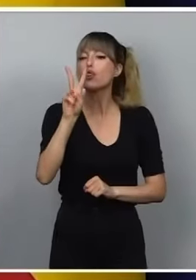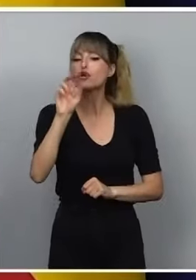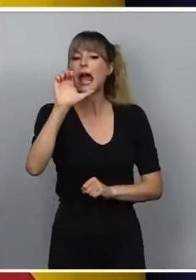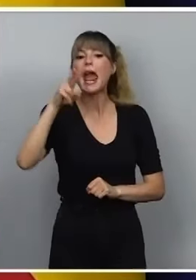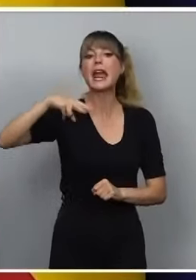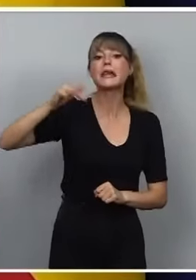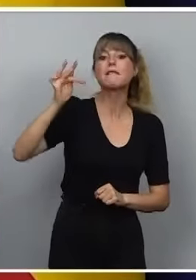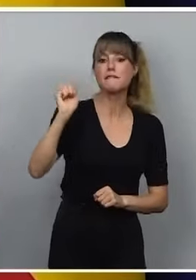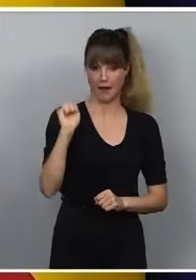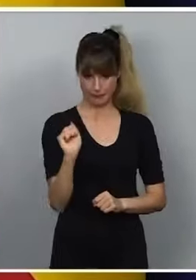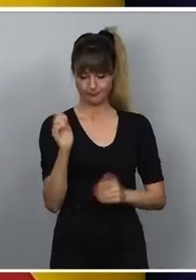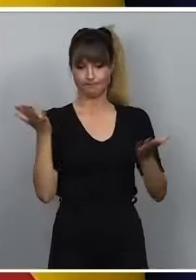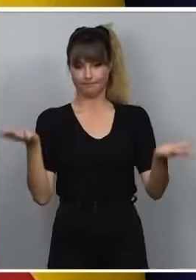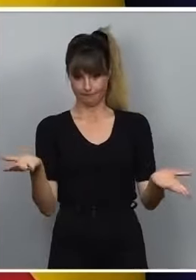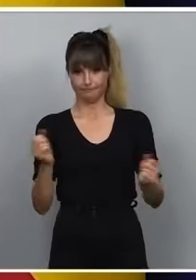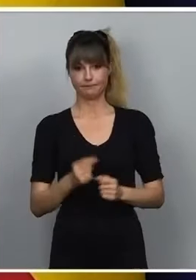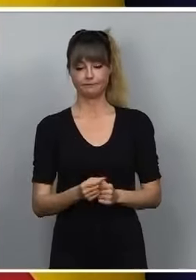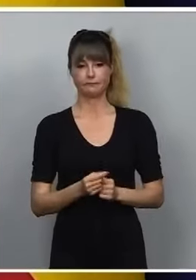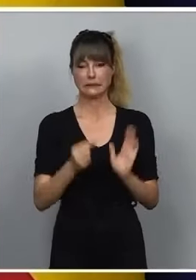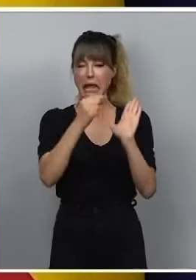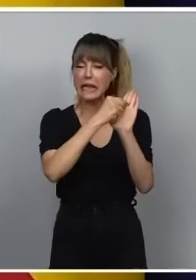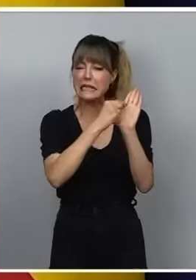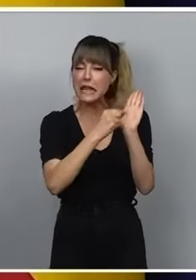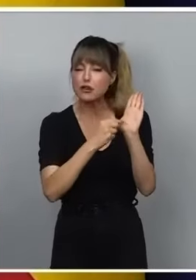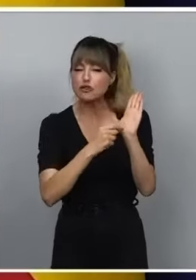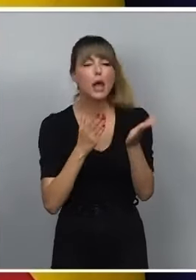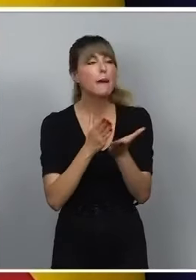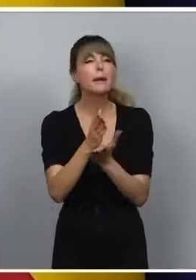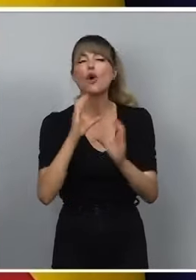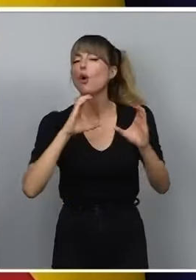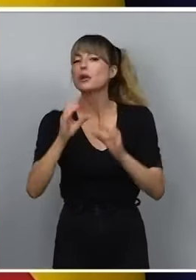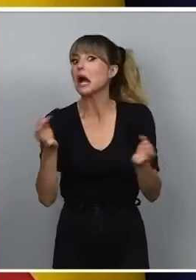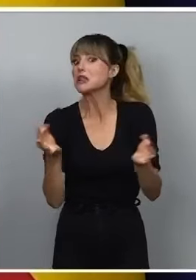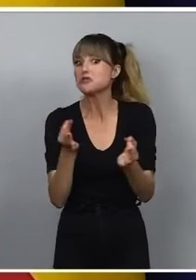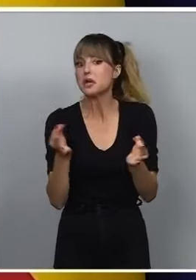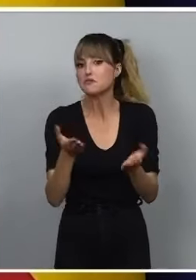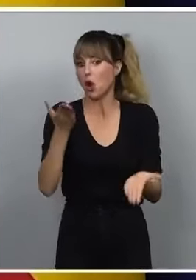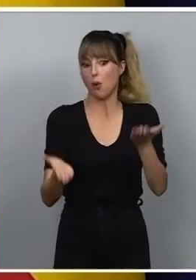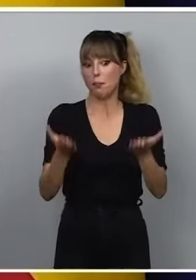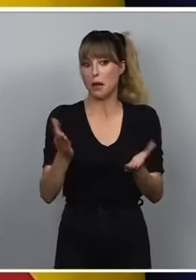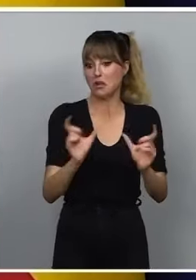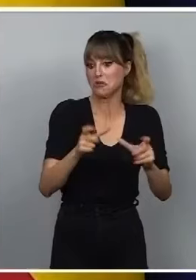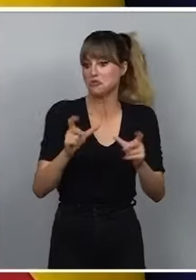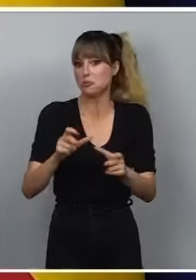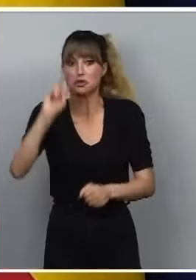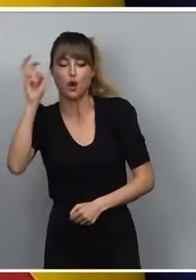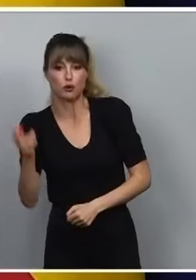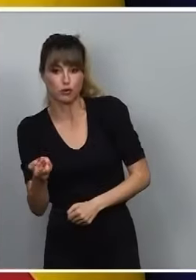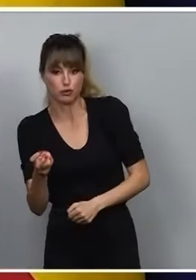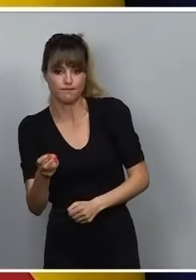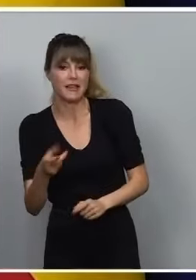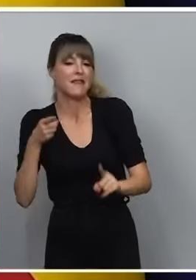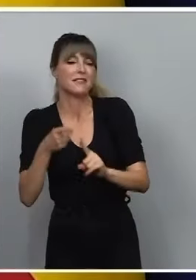qual me referido, hai que establecer os criterios que definen que é un medio de comunicación, entre outras plataformas, cuña finalidade non é